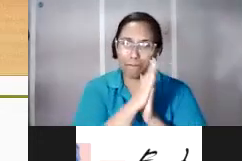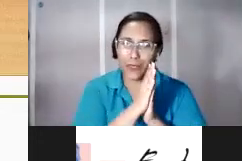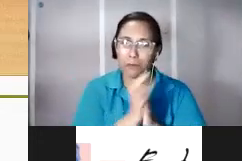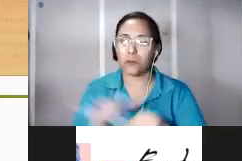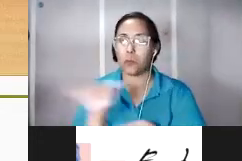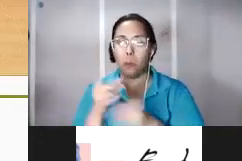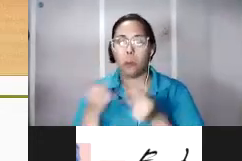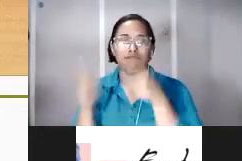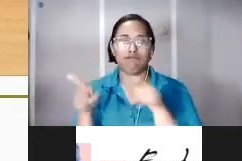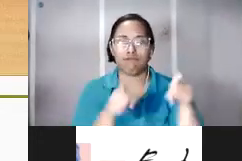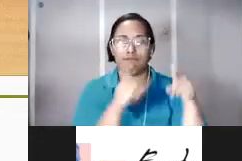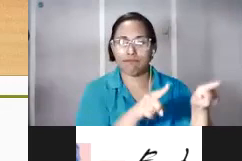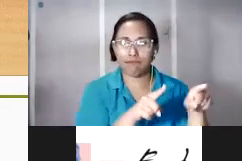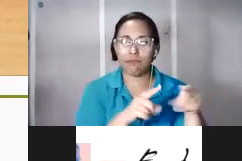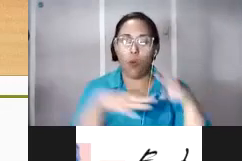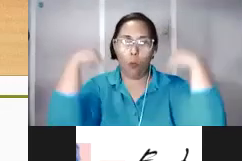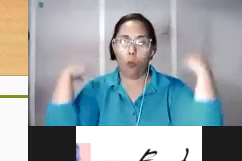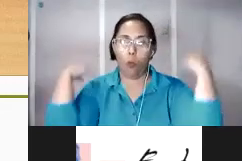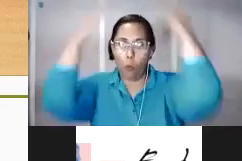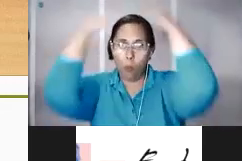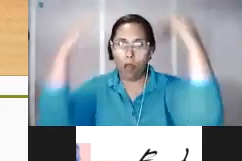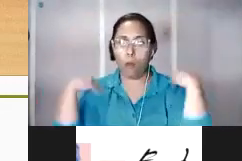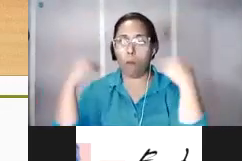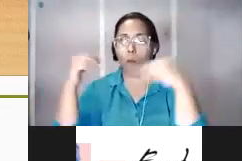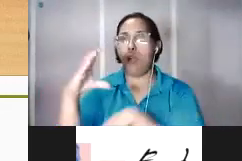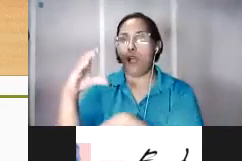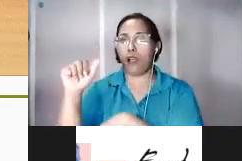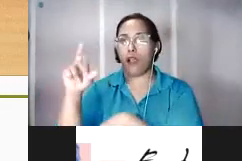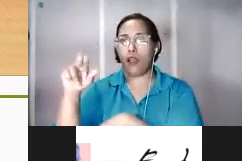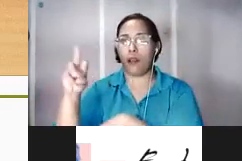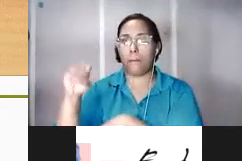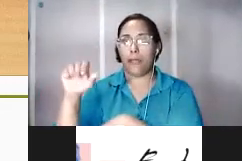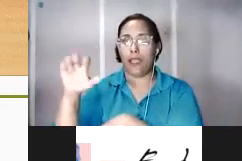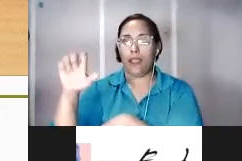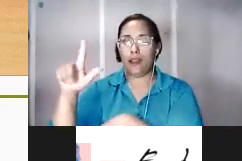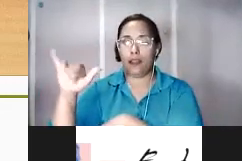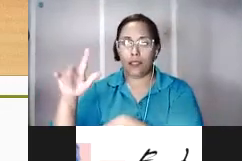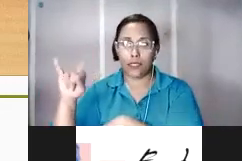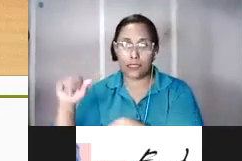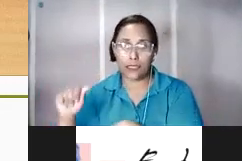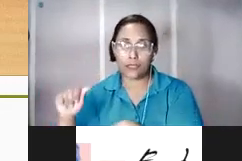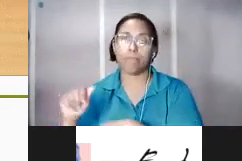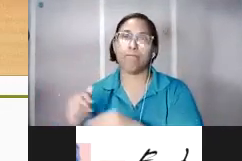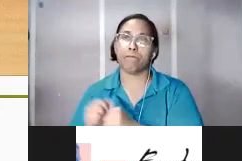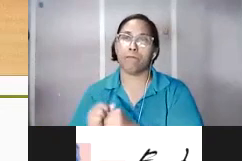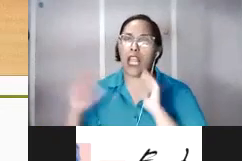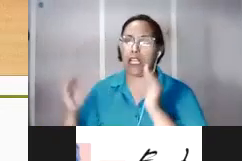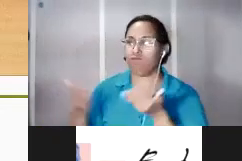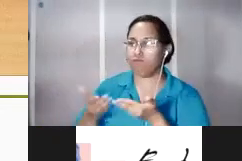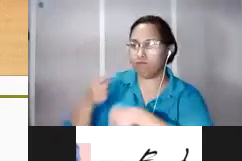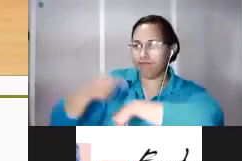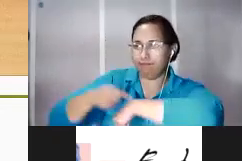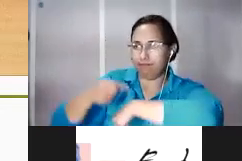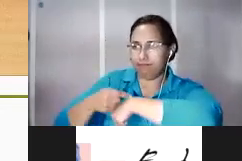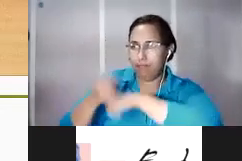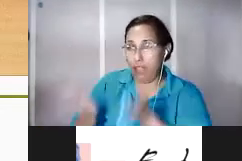sucede con las monjas carmelitas, que hubo una época que las presentaron como